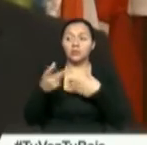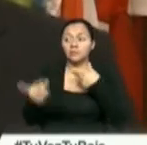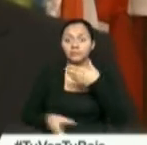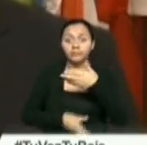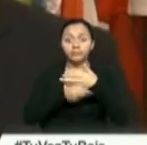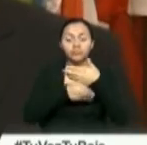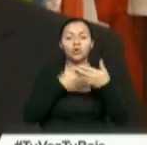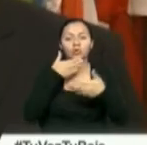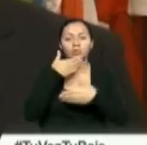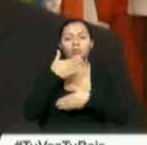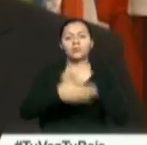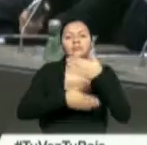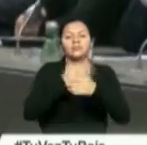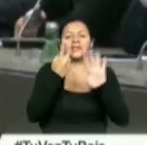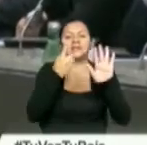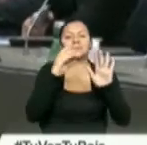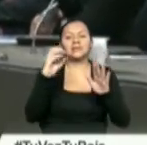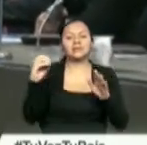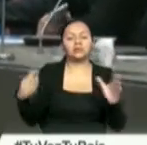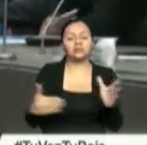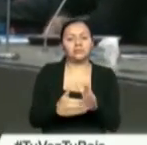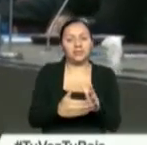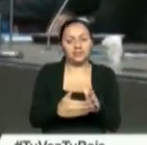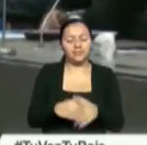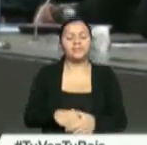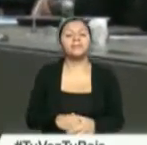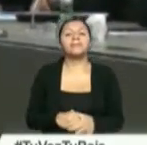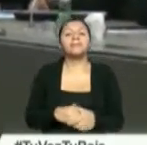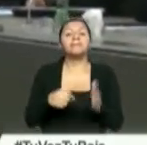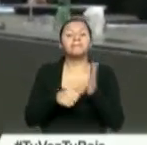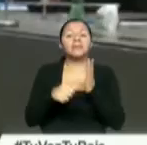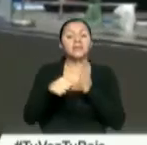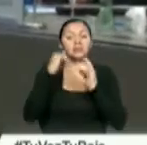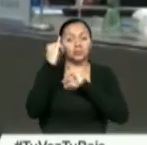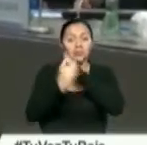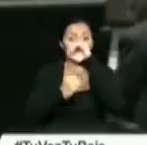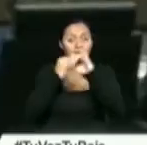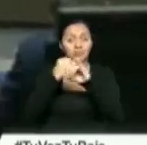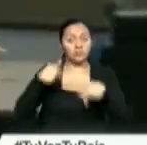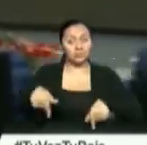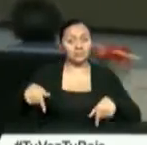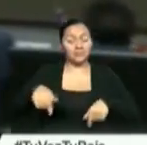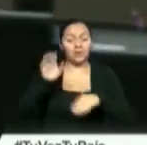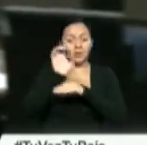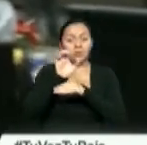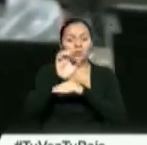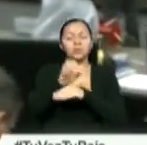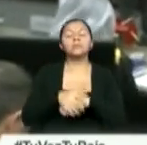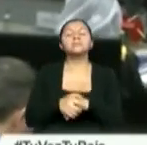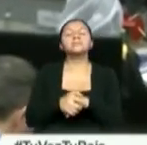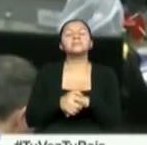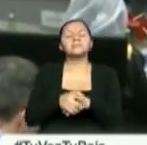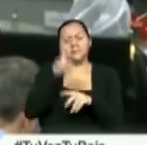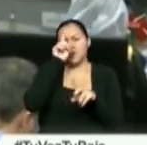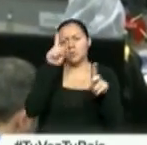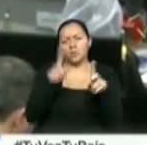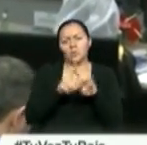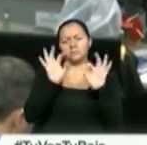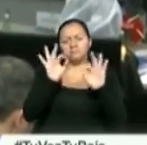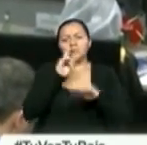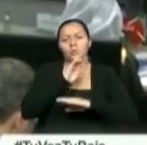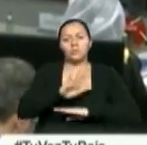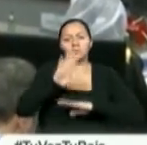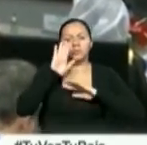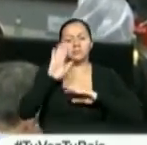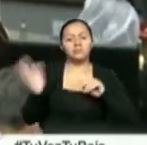llegar a los 600 mil barriles el ministro de relaciones exteriores y movilidad humana del ecuador calificó como un gran acuerdo el compromiso alcanzado